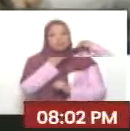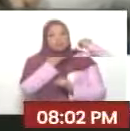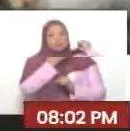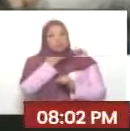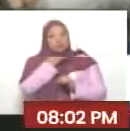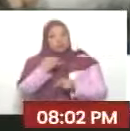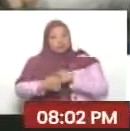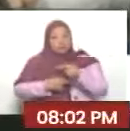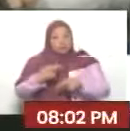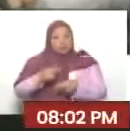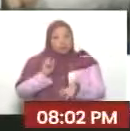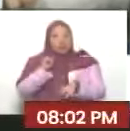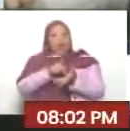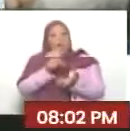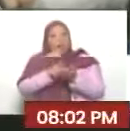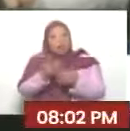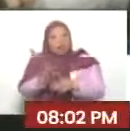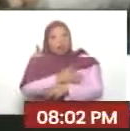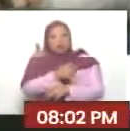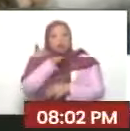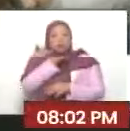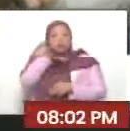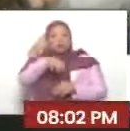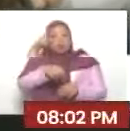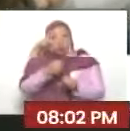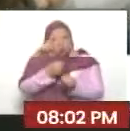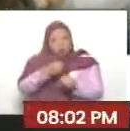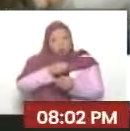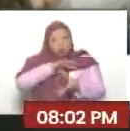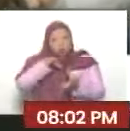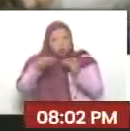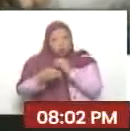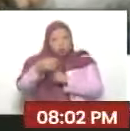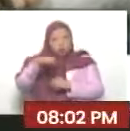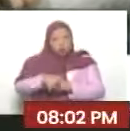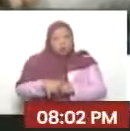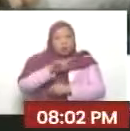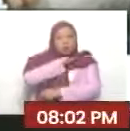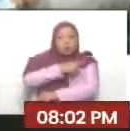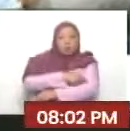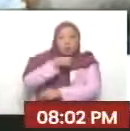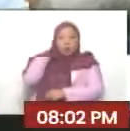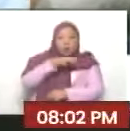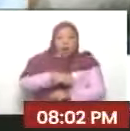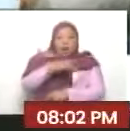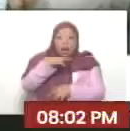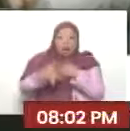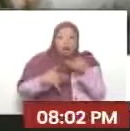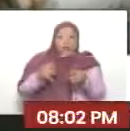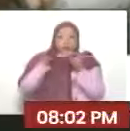parroquia, sino que hemos bajado el nivel territorial y la vamos a hacer por comuna.